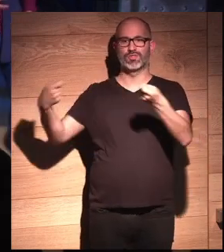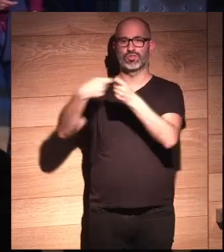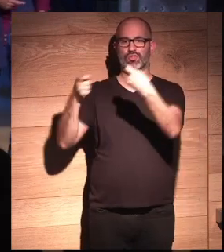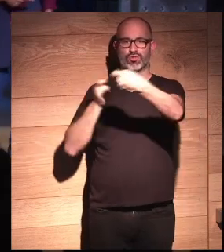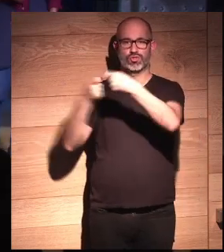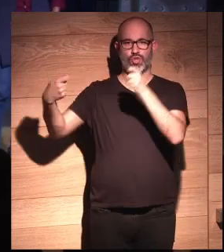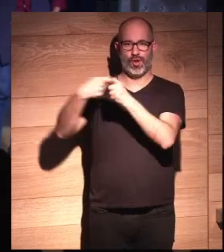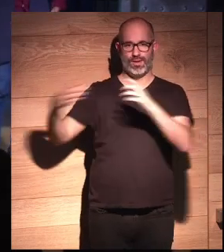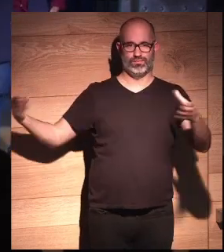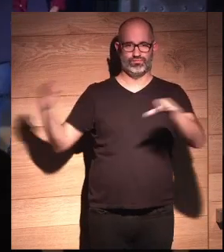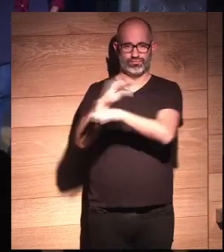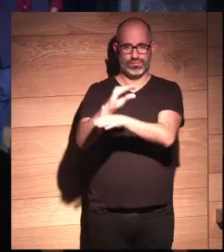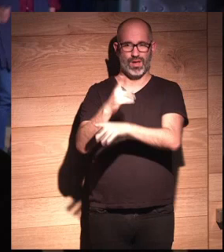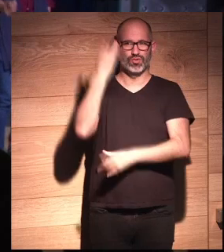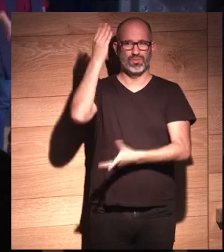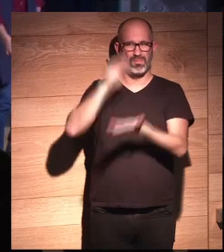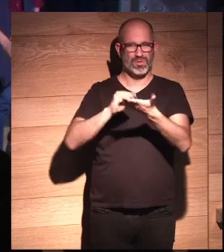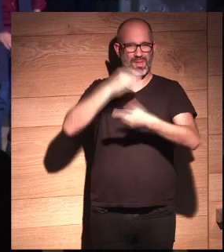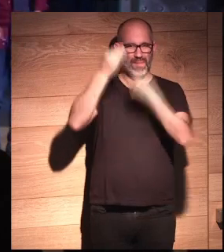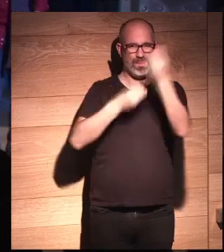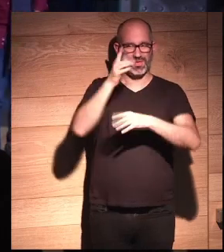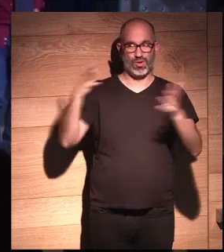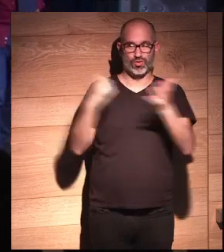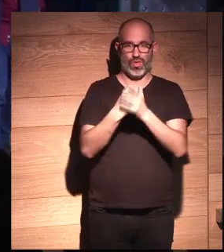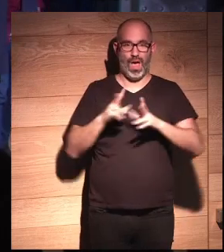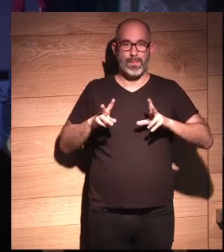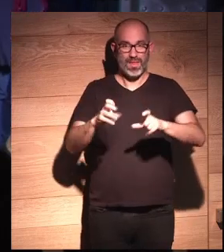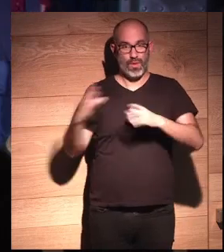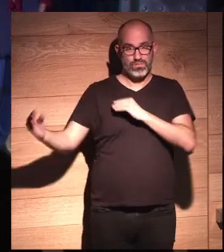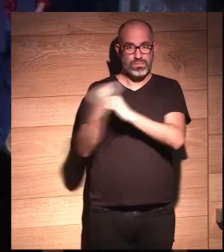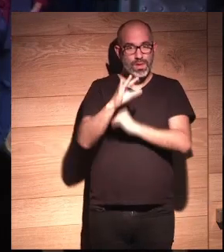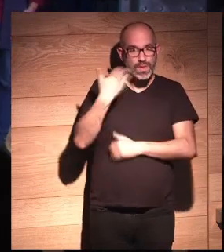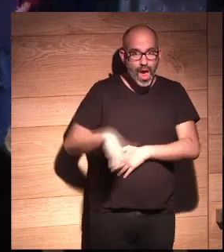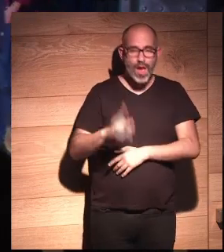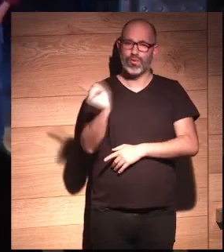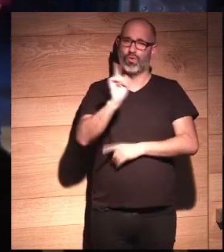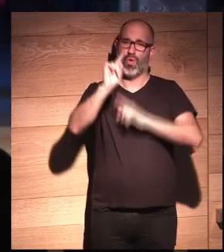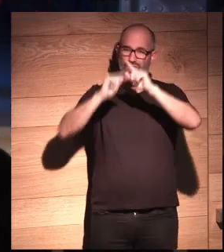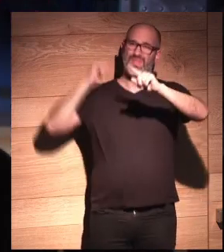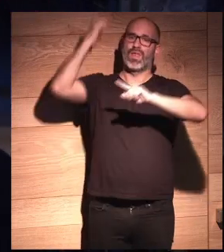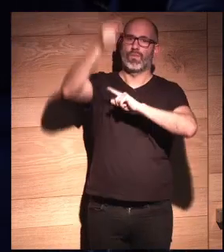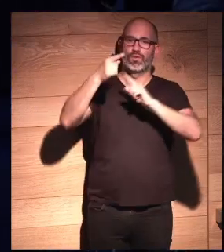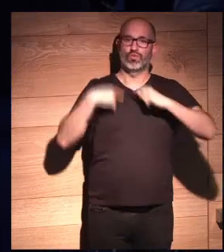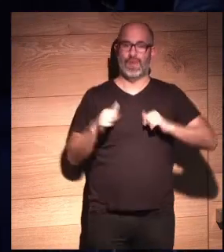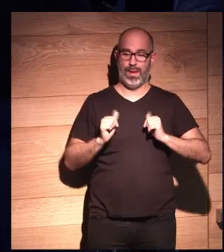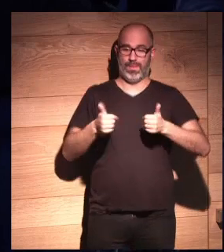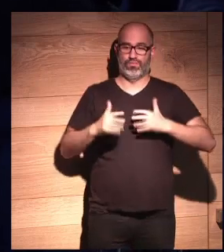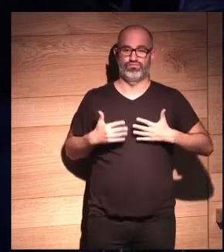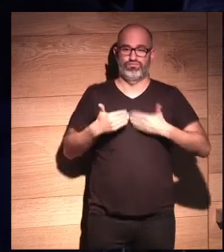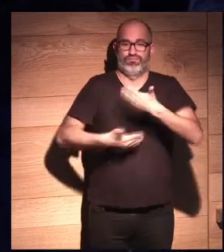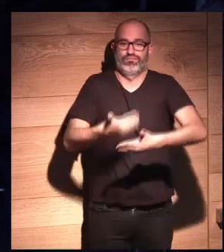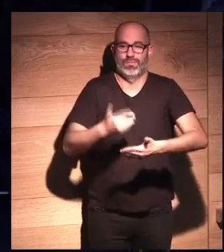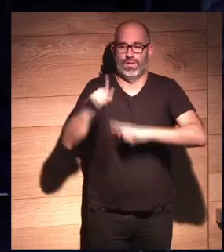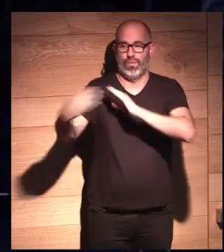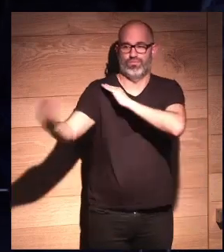que casi todo el mundo, cuando escucha esto, piensa que lo pone de primeras, y es totalmente incierto. Todo va después, ¿vale? No me voy a jugar el